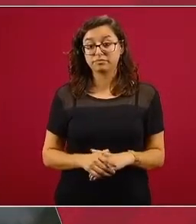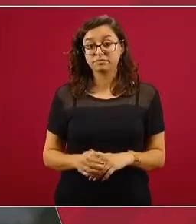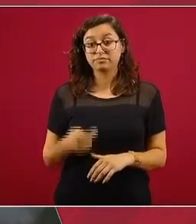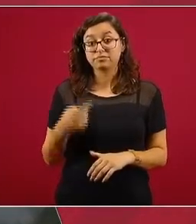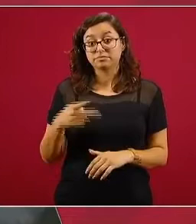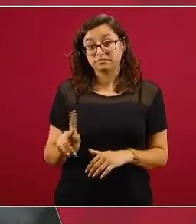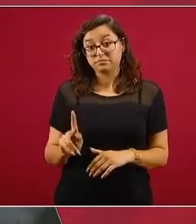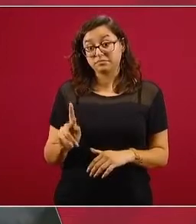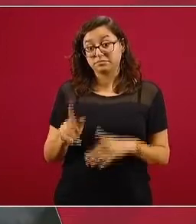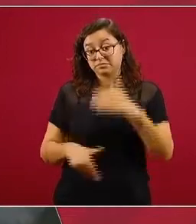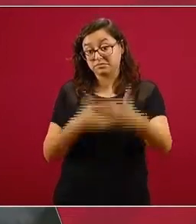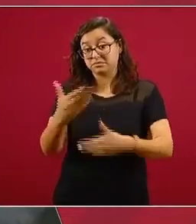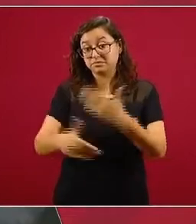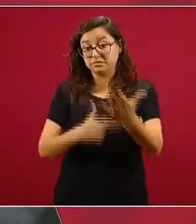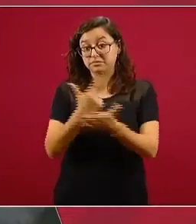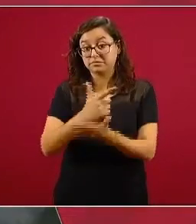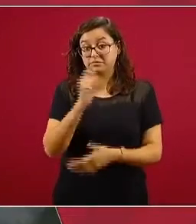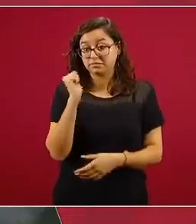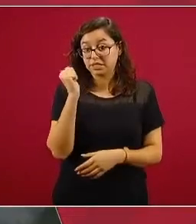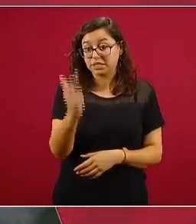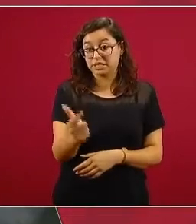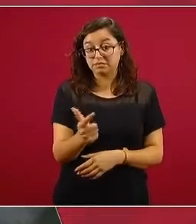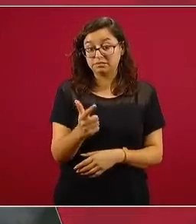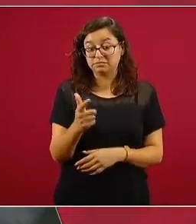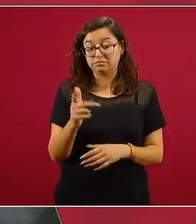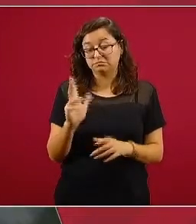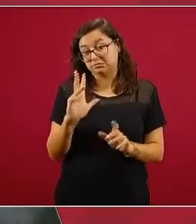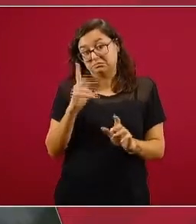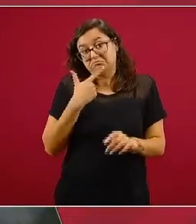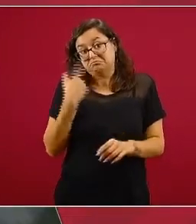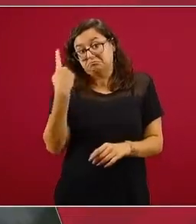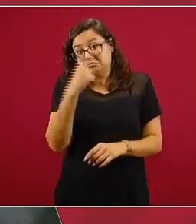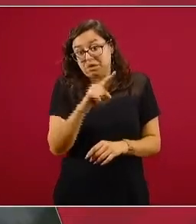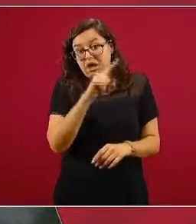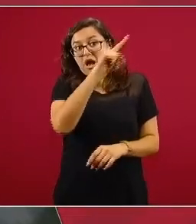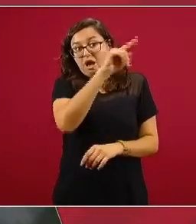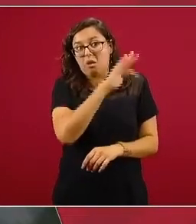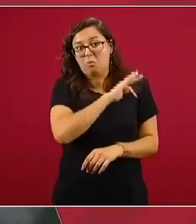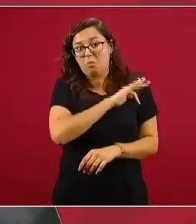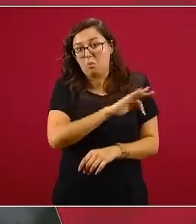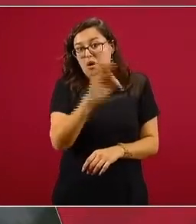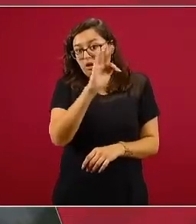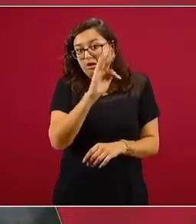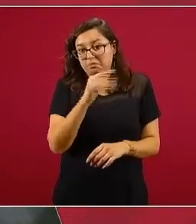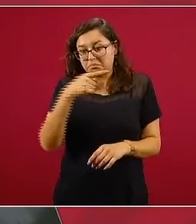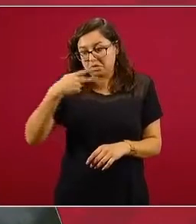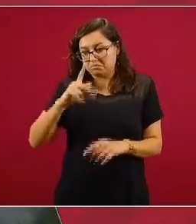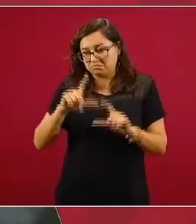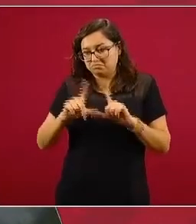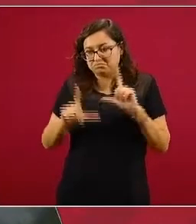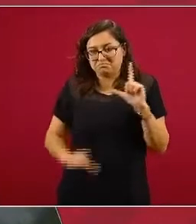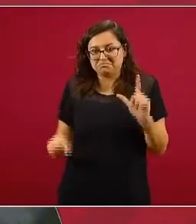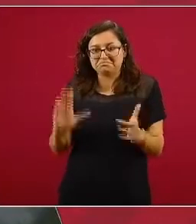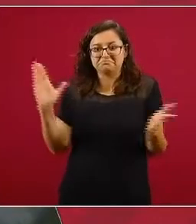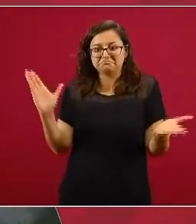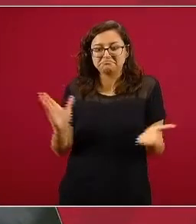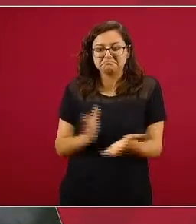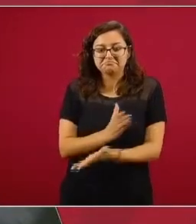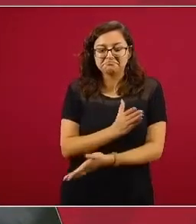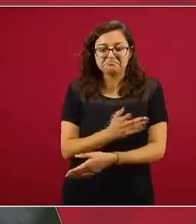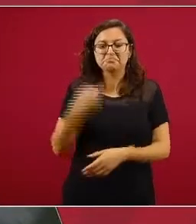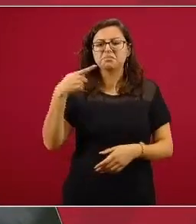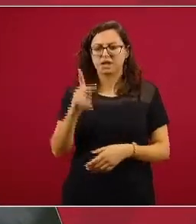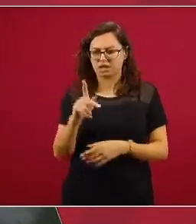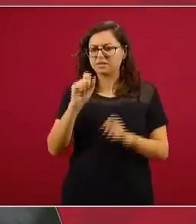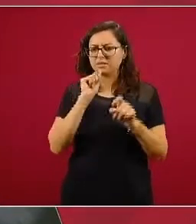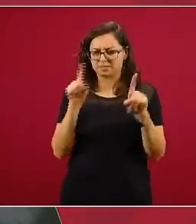y tuviera un efecto grave y se litigara en contra. Eso no tiene consecuencia alguna para México, pero estamos analizando el marco